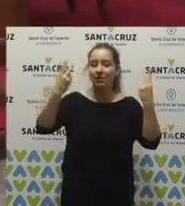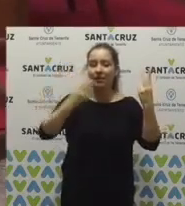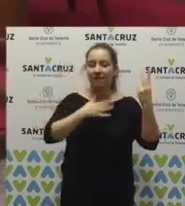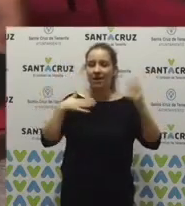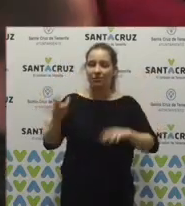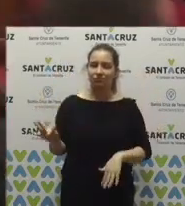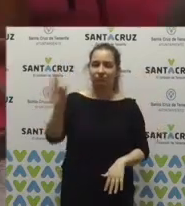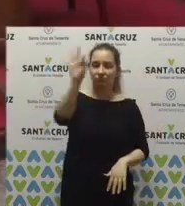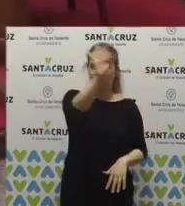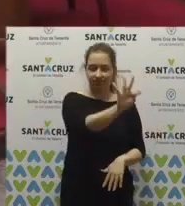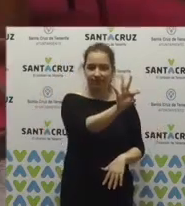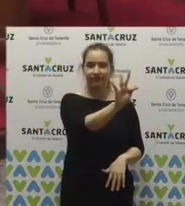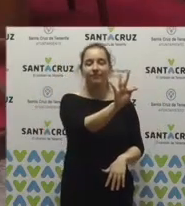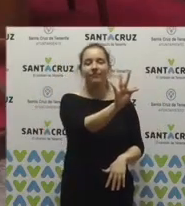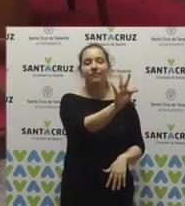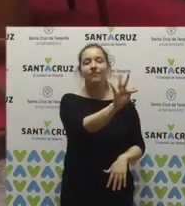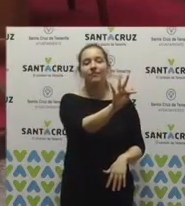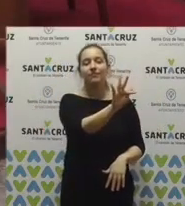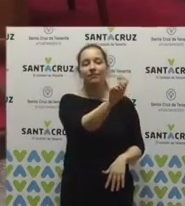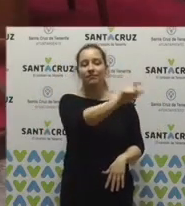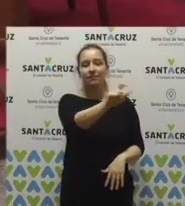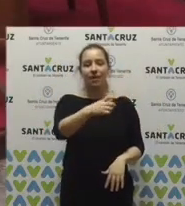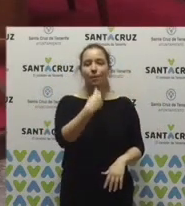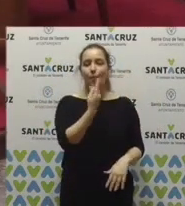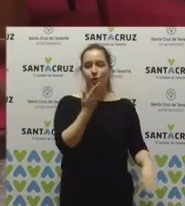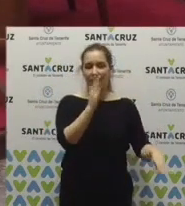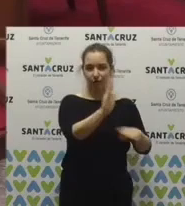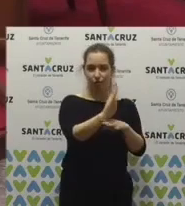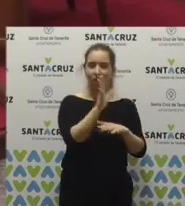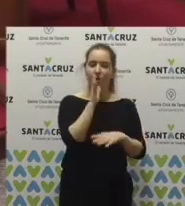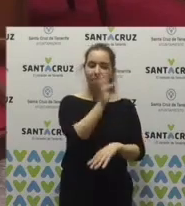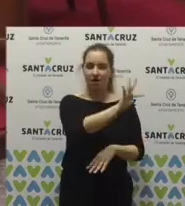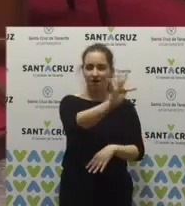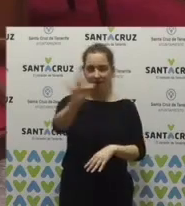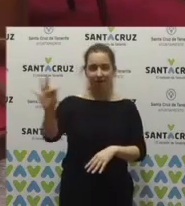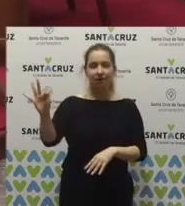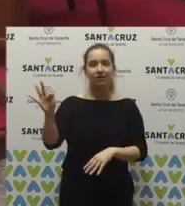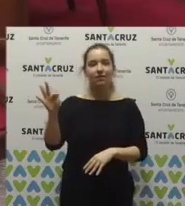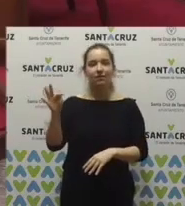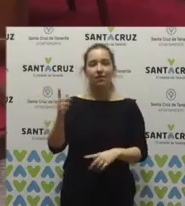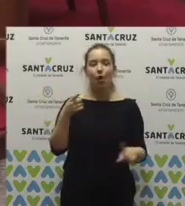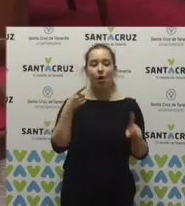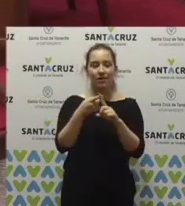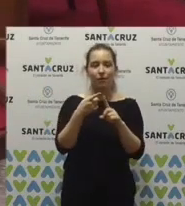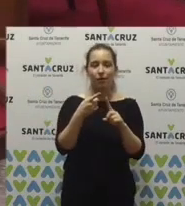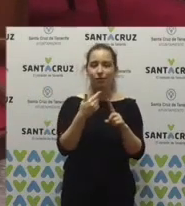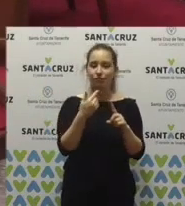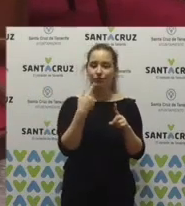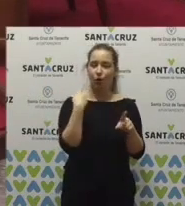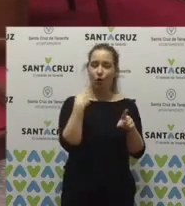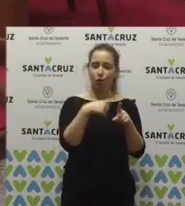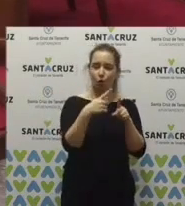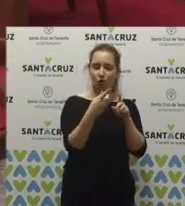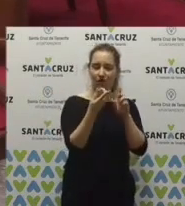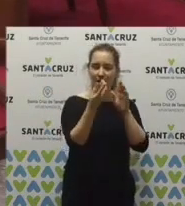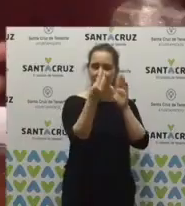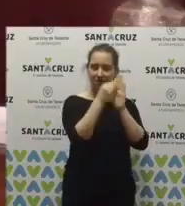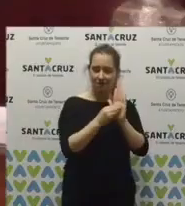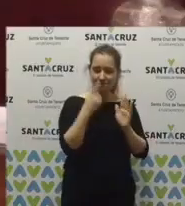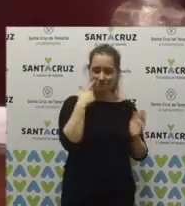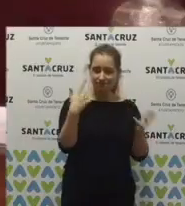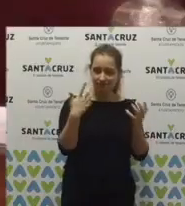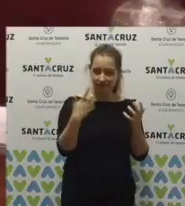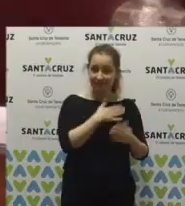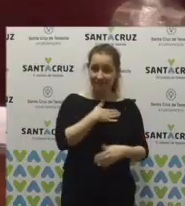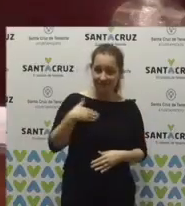a los portavoces para que resalten lo que entiendan que deba ser resaltado